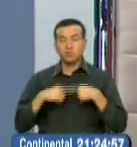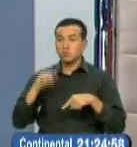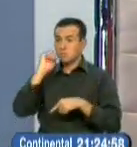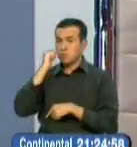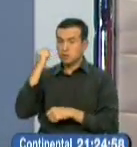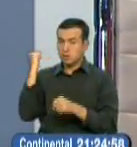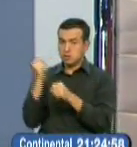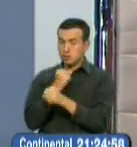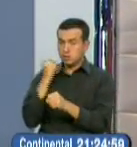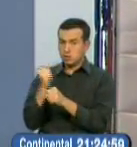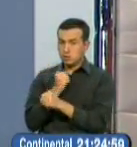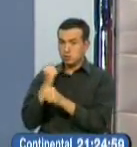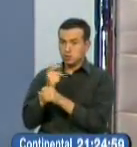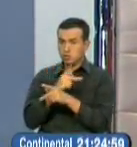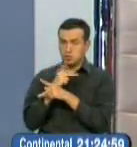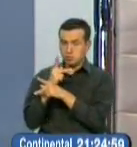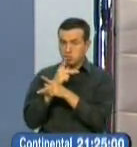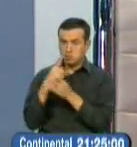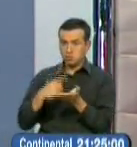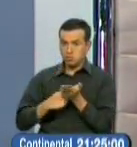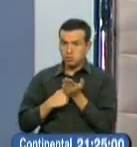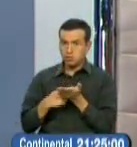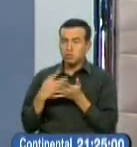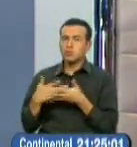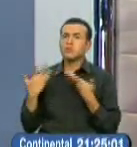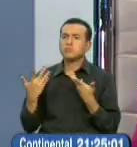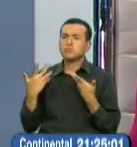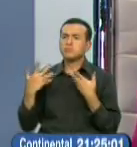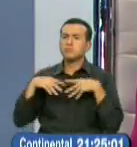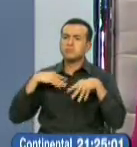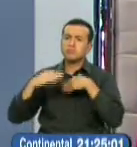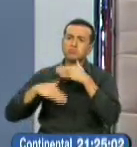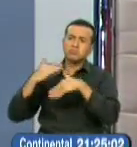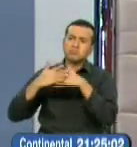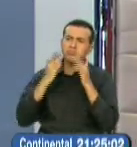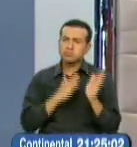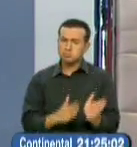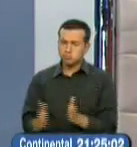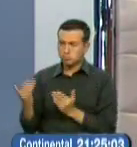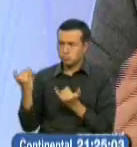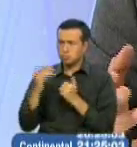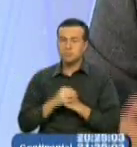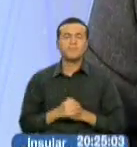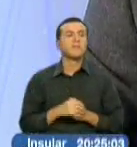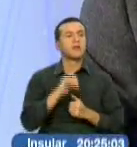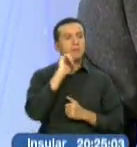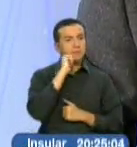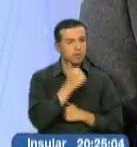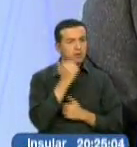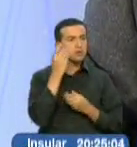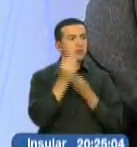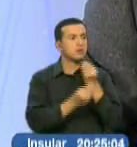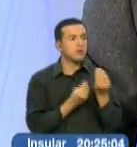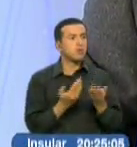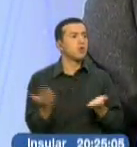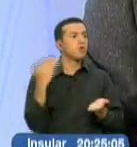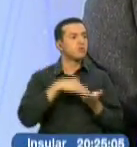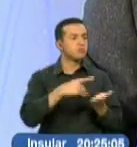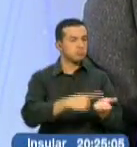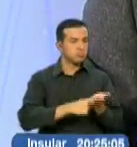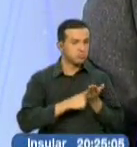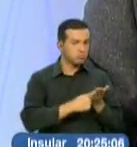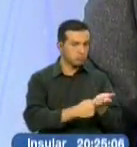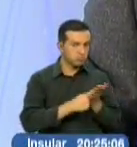día de mañana en el Consejo Nacional Electoral. ¿Cuáles son los pasos que siguen en estos momentos? Bueno, el día de mañana estaremos reinstalando la